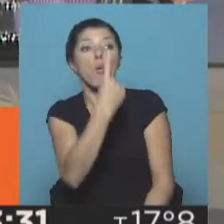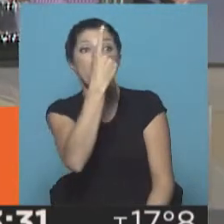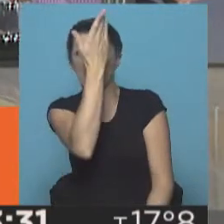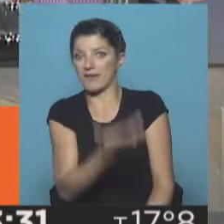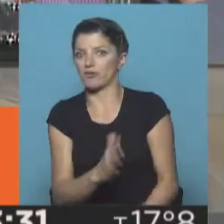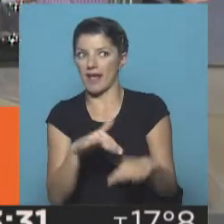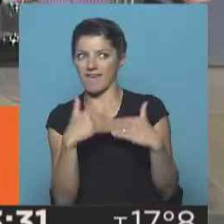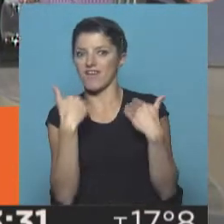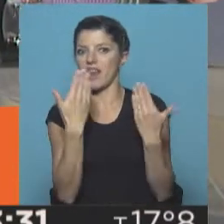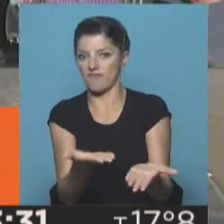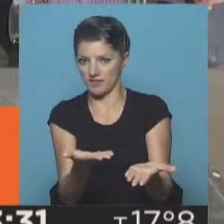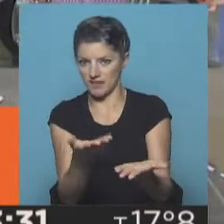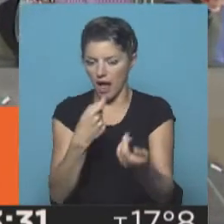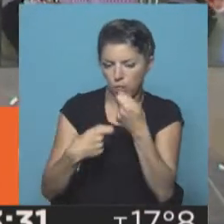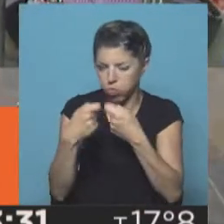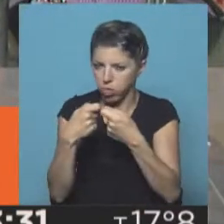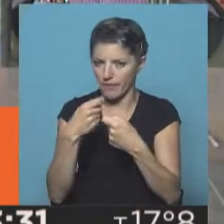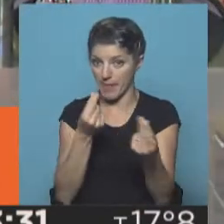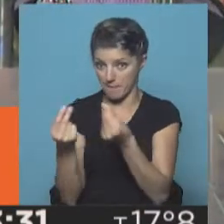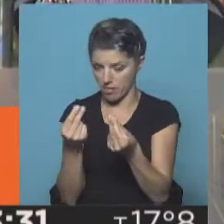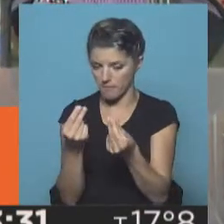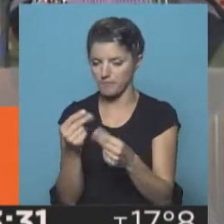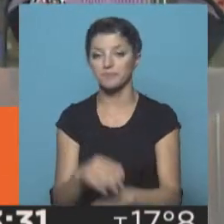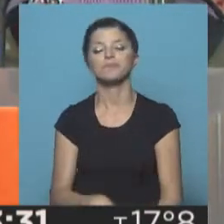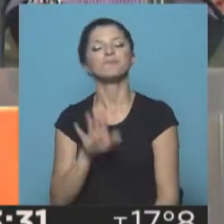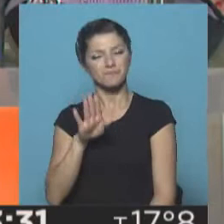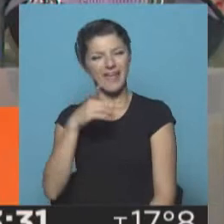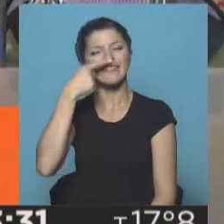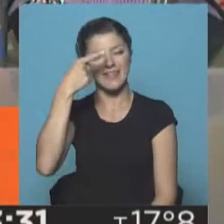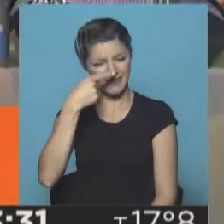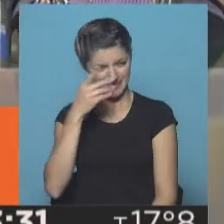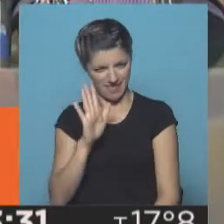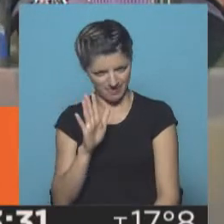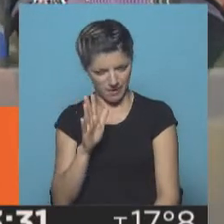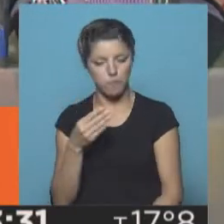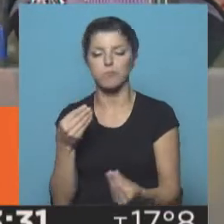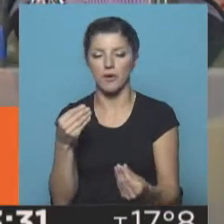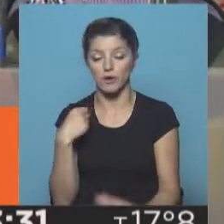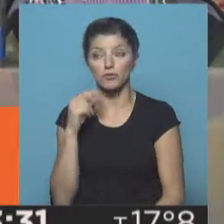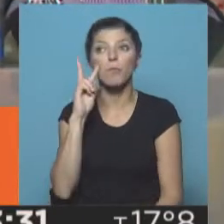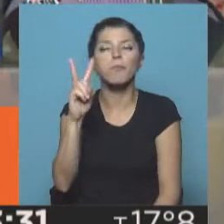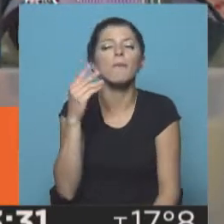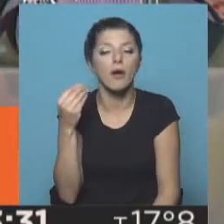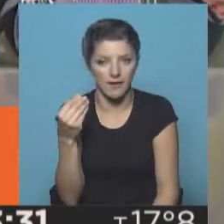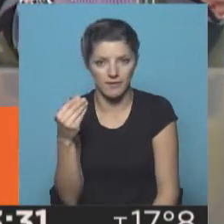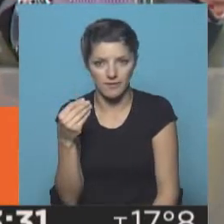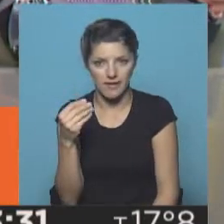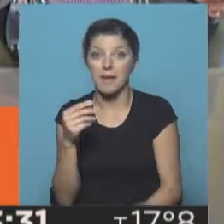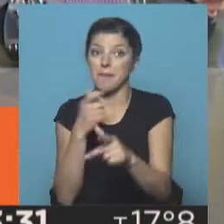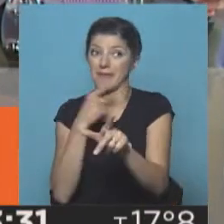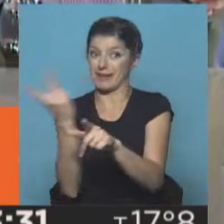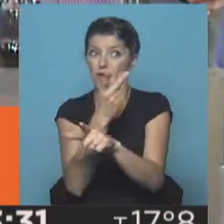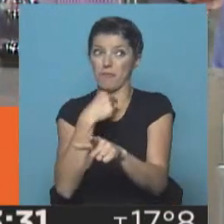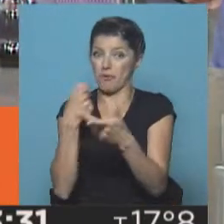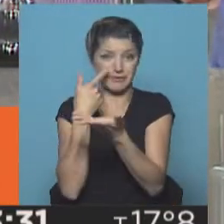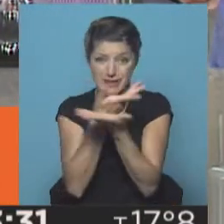de la especulación inmobiliaria. Es interesante ver esto porque lo que nos está reflejando, que seguramente no es lo que quería mostrar, es la